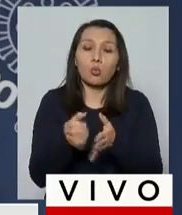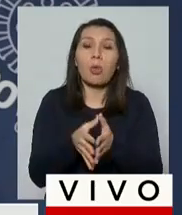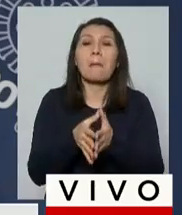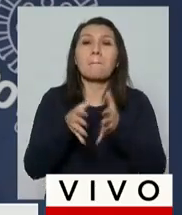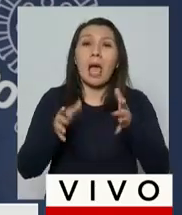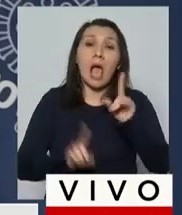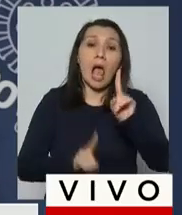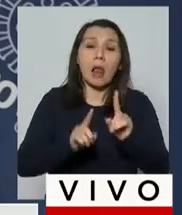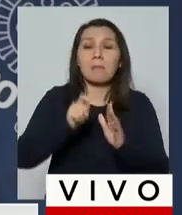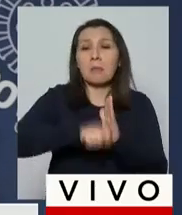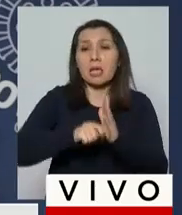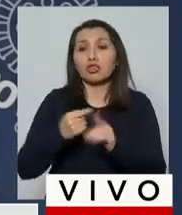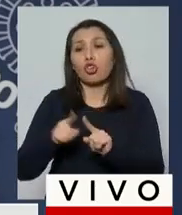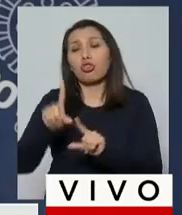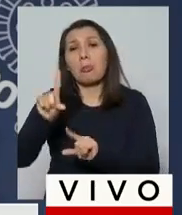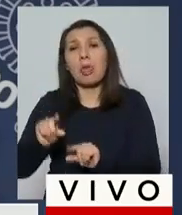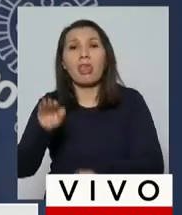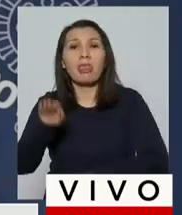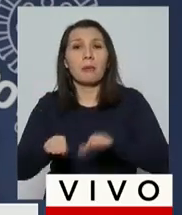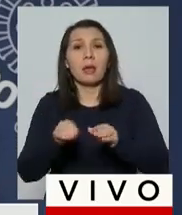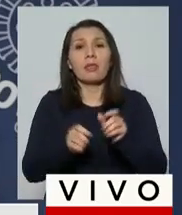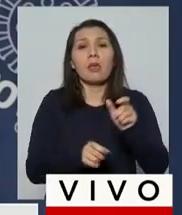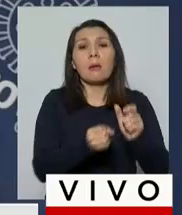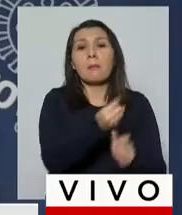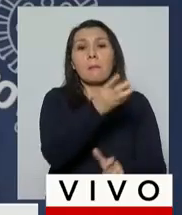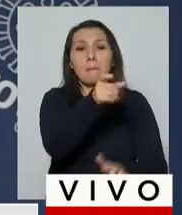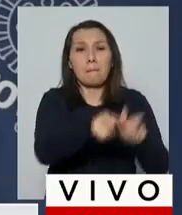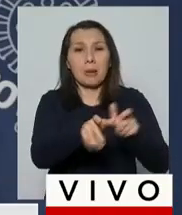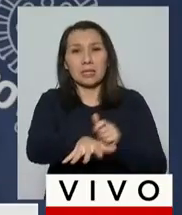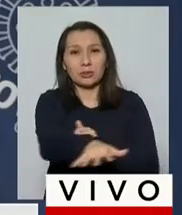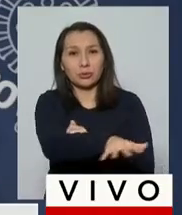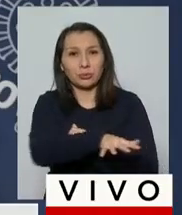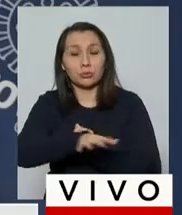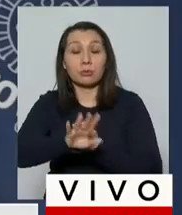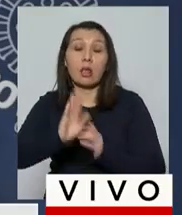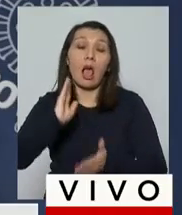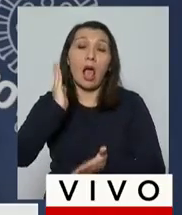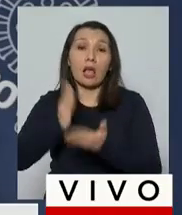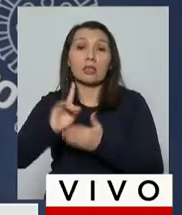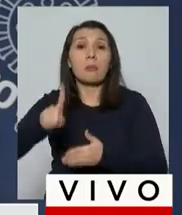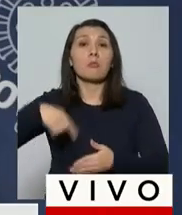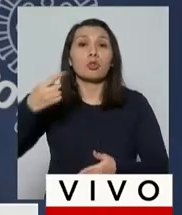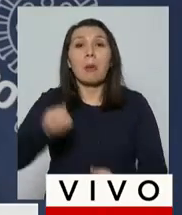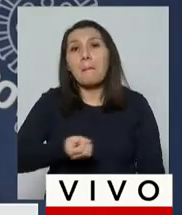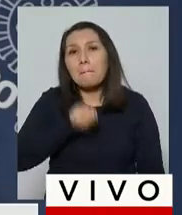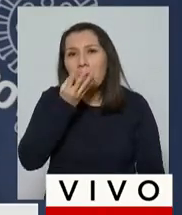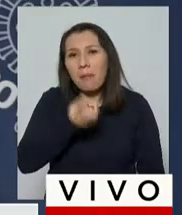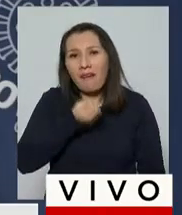más algunos meses, menos, de acuerdo a la población, hasta la próxima primavera.